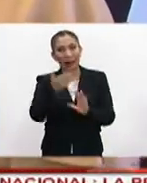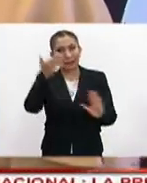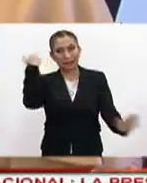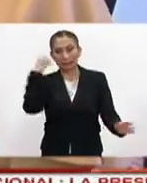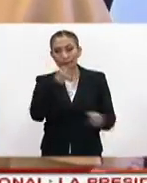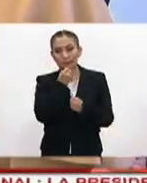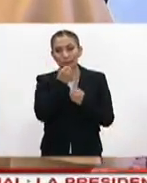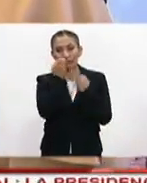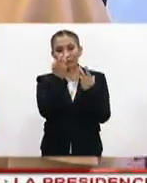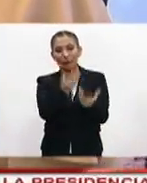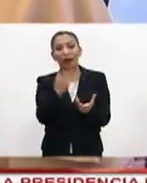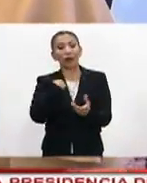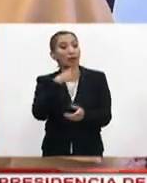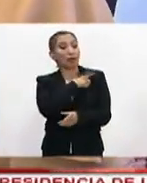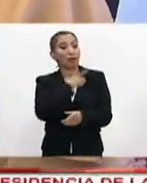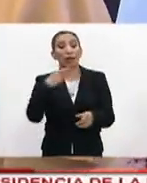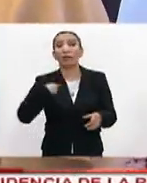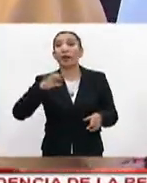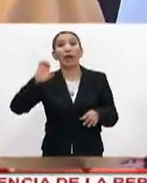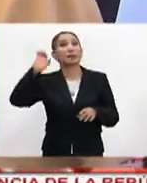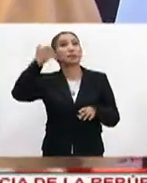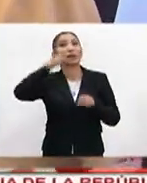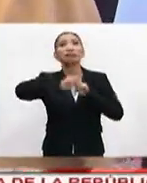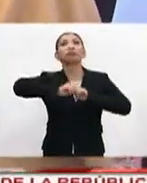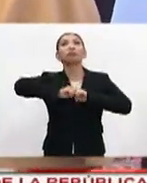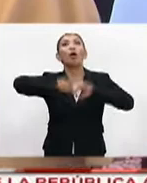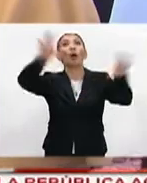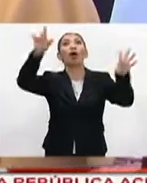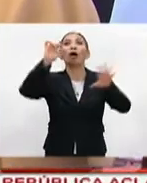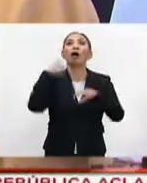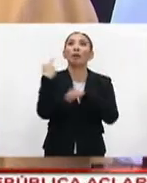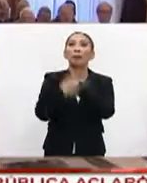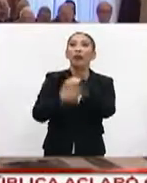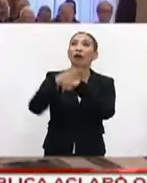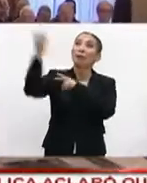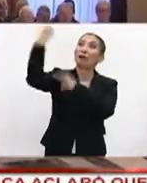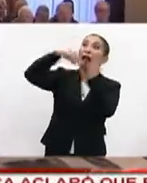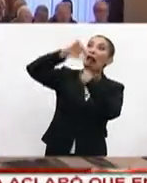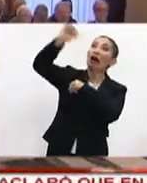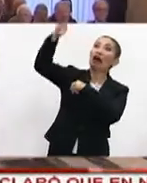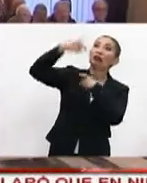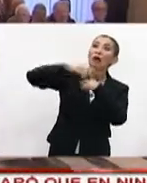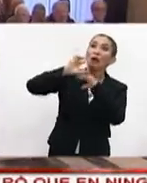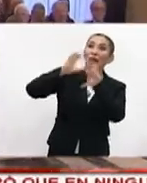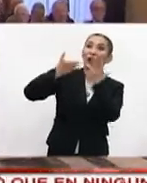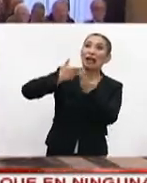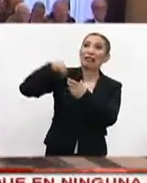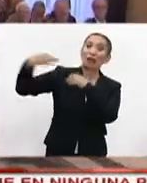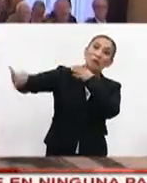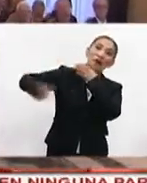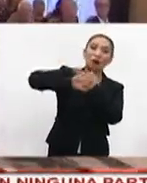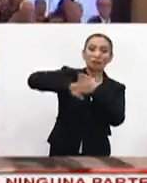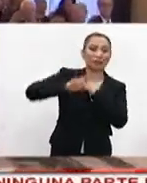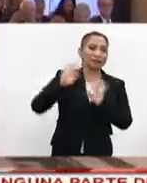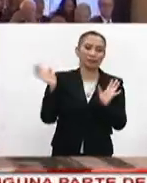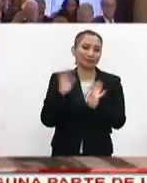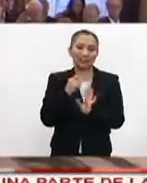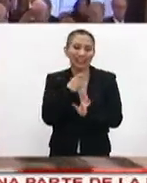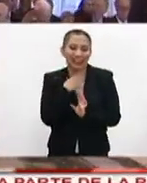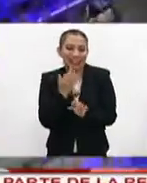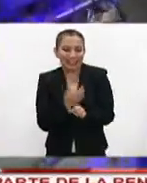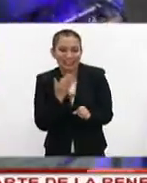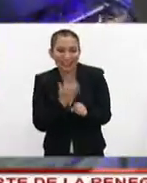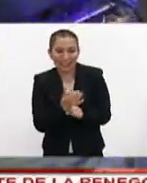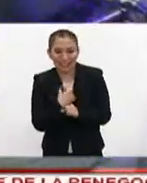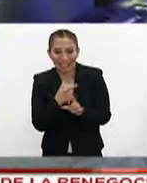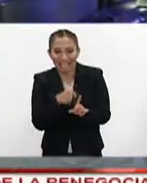recientemente de que no deberíamos mandar mensajes al espacio por peligro de que vinieran civilizaciones extraterrestres a conquistarnos, ¿no? Eso yo creo que también